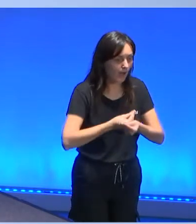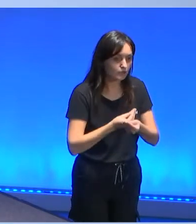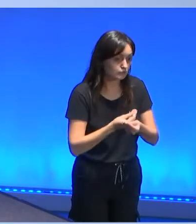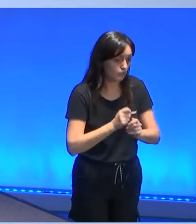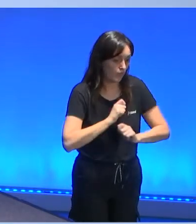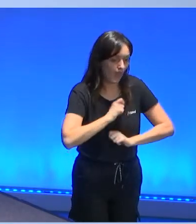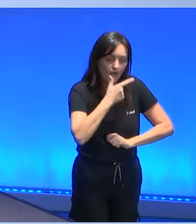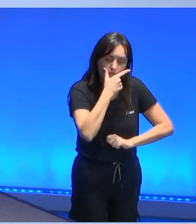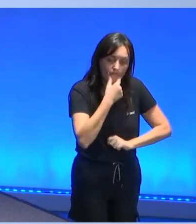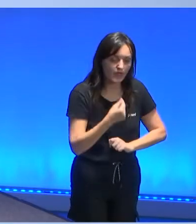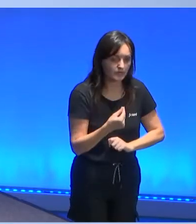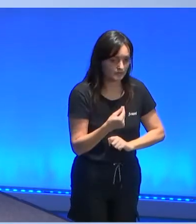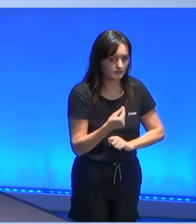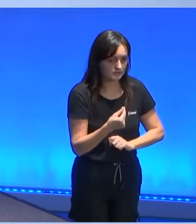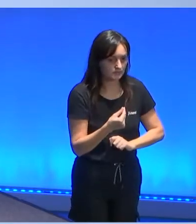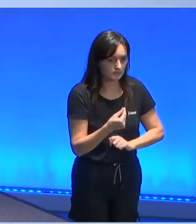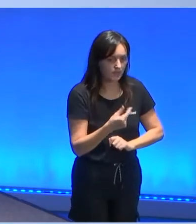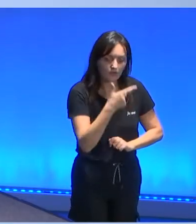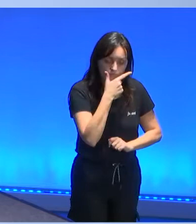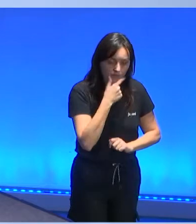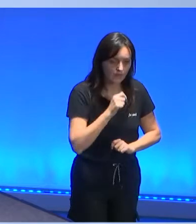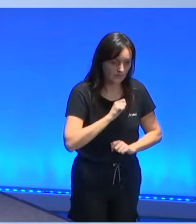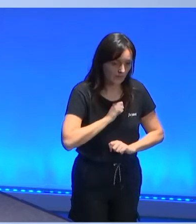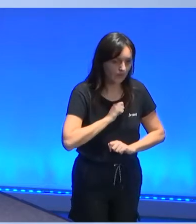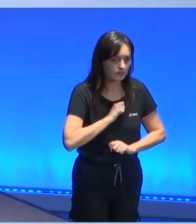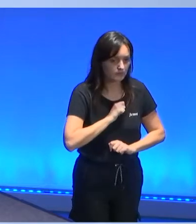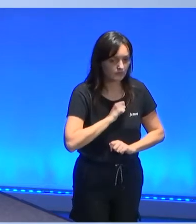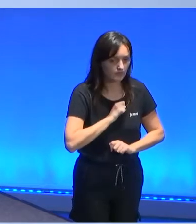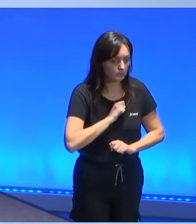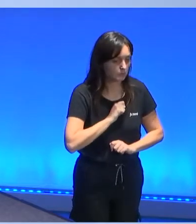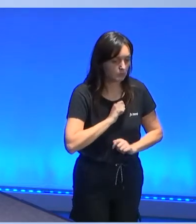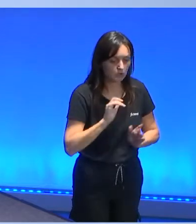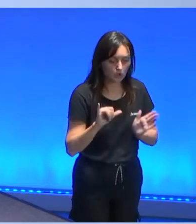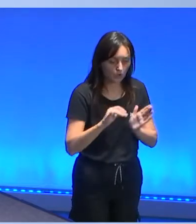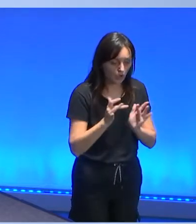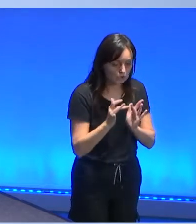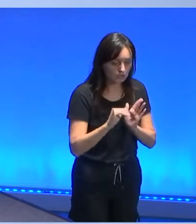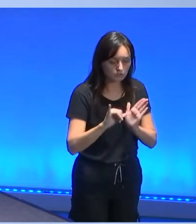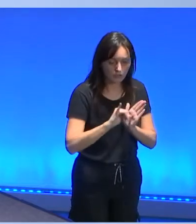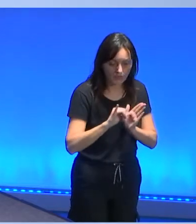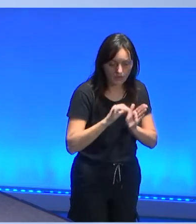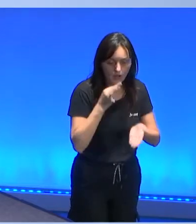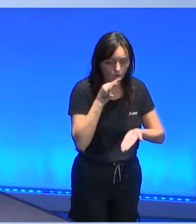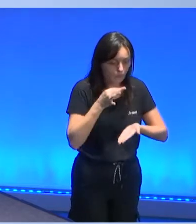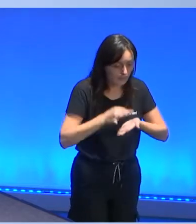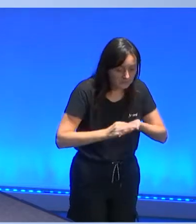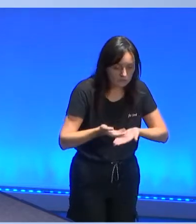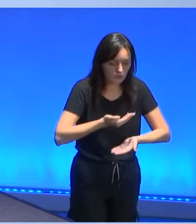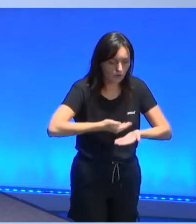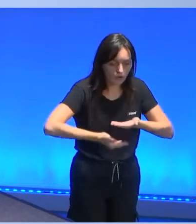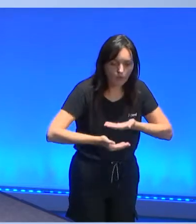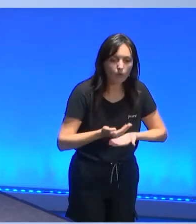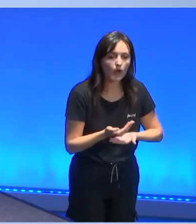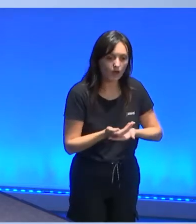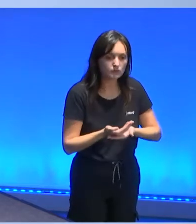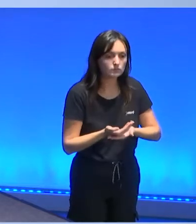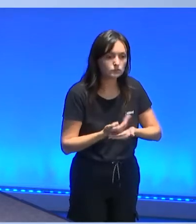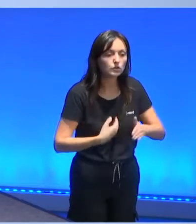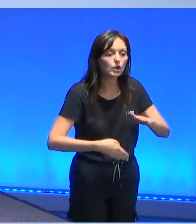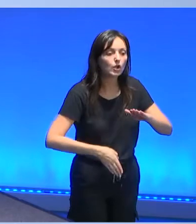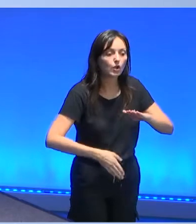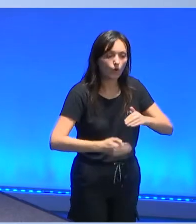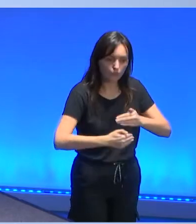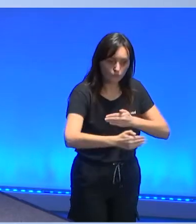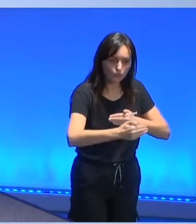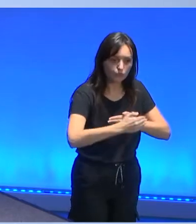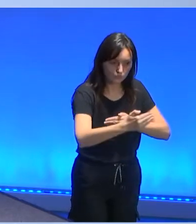fácil, Enrique, lo habéis hecho muy fácil. Por vuestra cercanía, por vuestro compromiso, por vuestra implicación. Seguiremos contando con